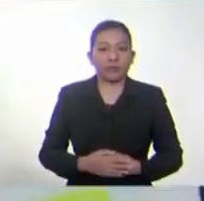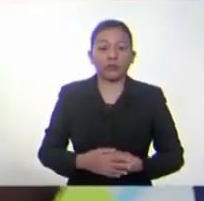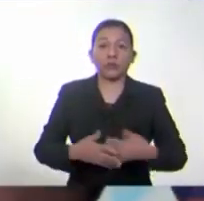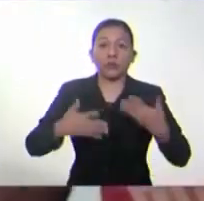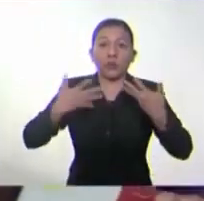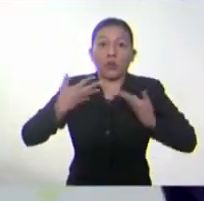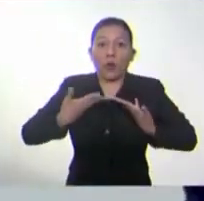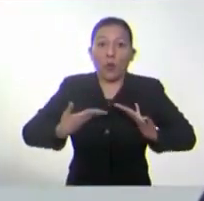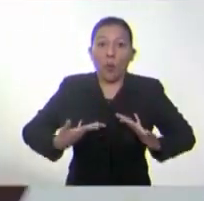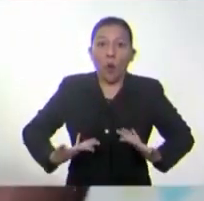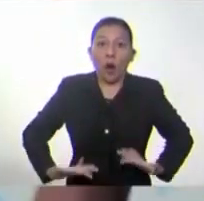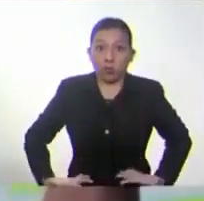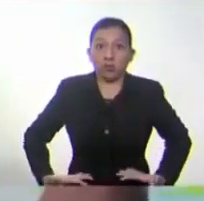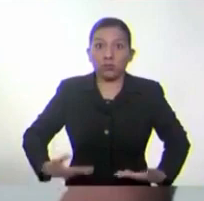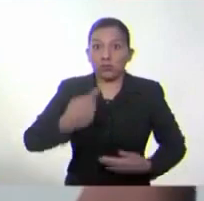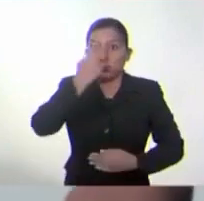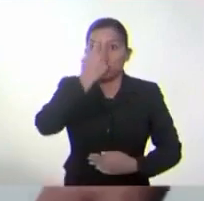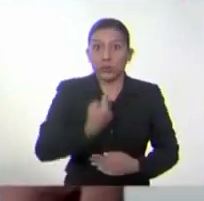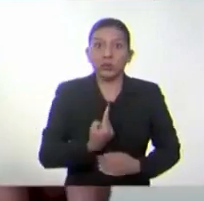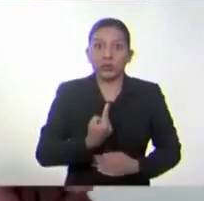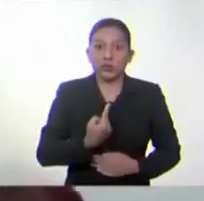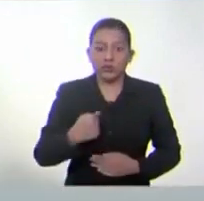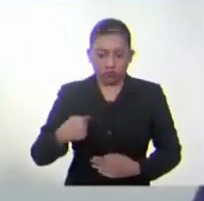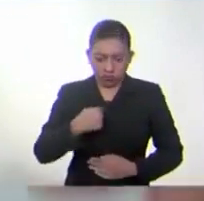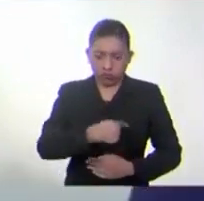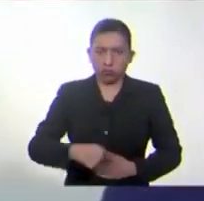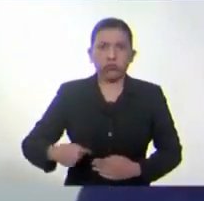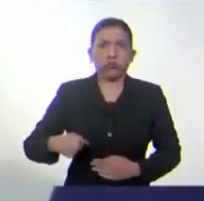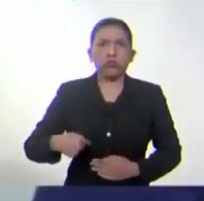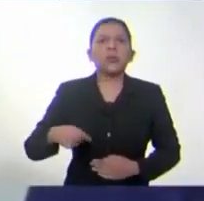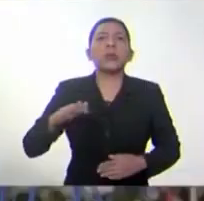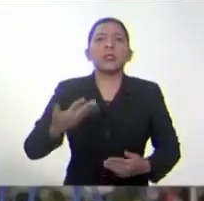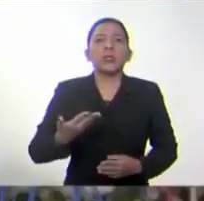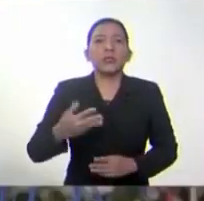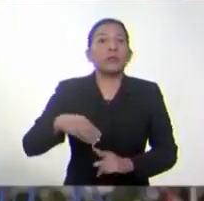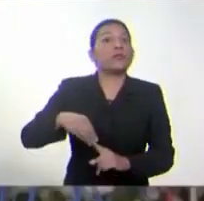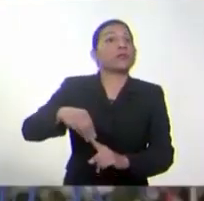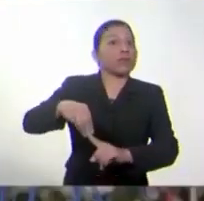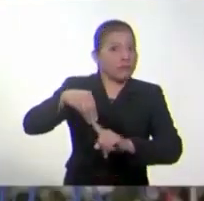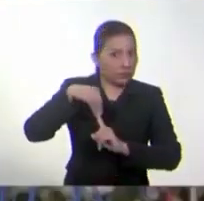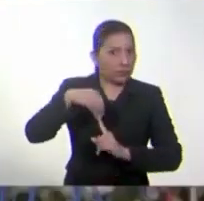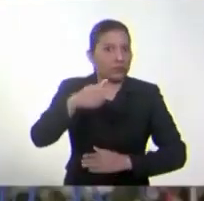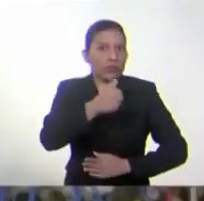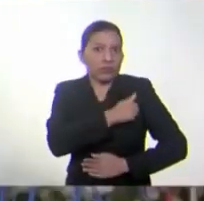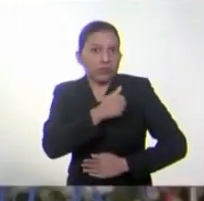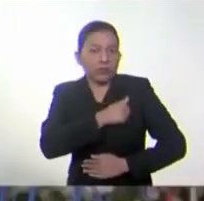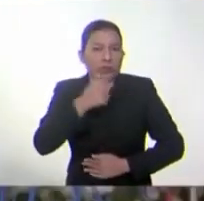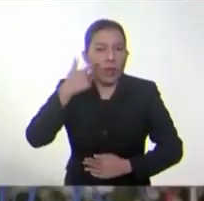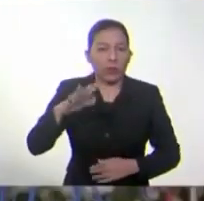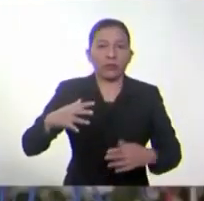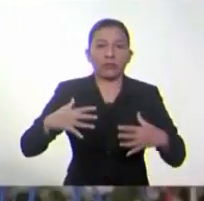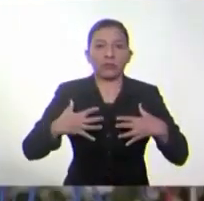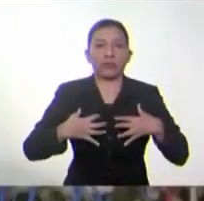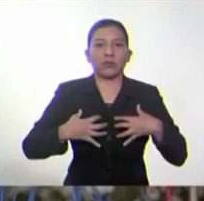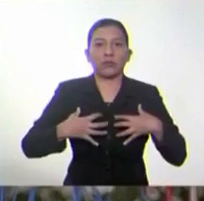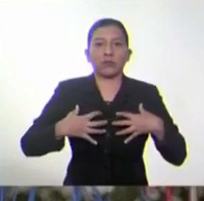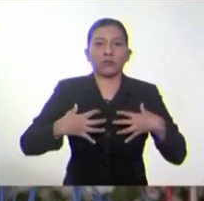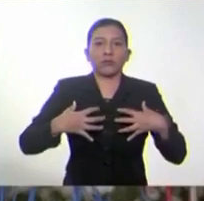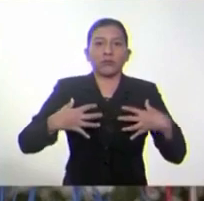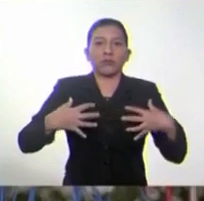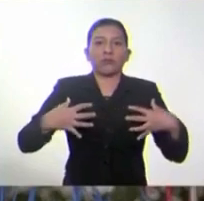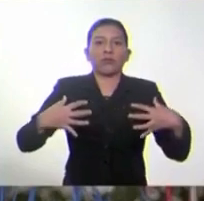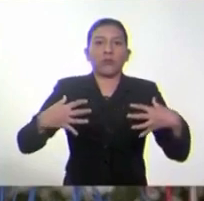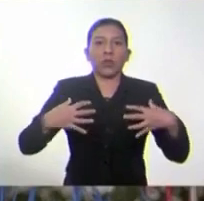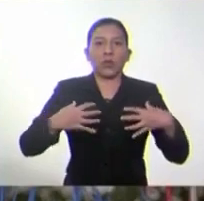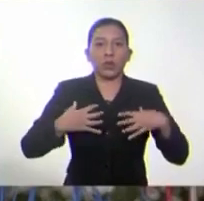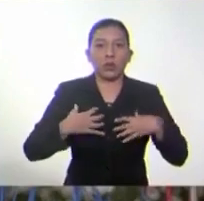especial para poder hacerse cargo de diferentes residuos. Los pulmones sirven para expulsar el